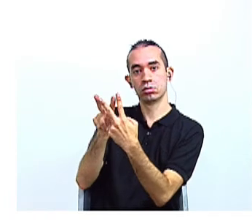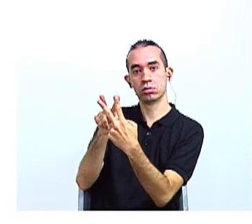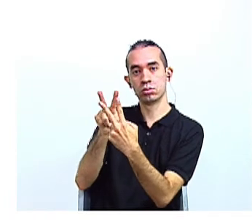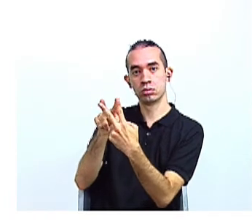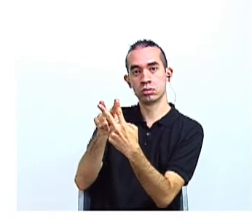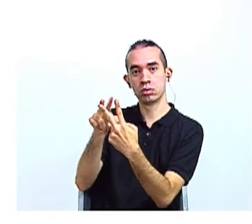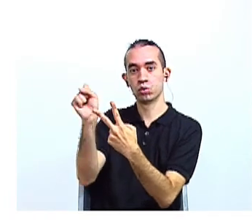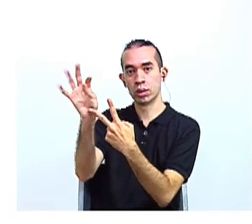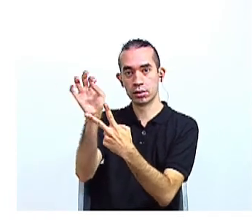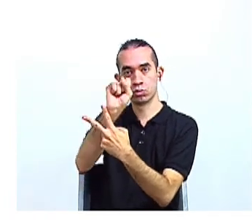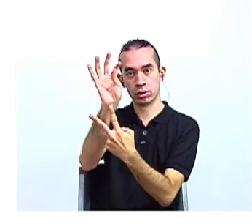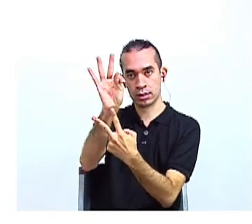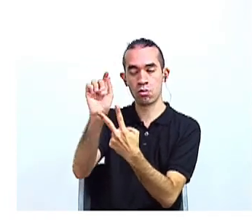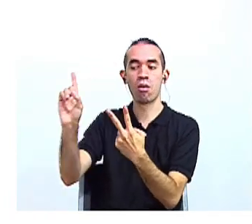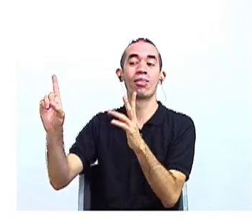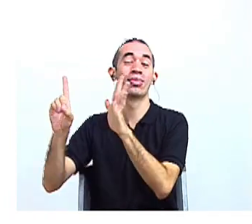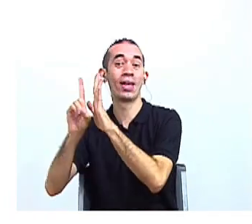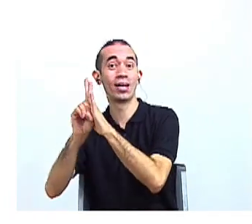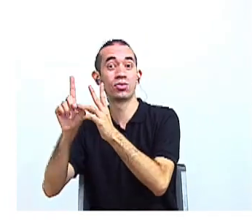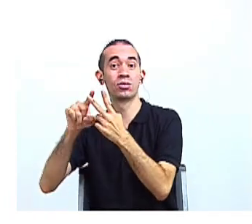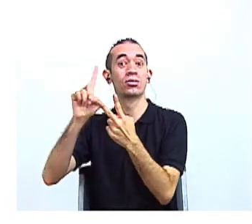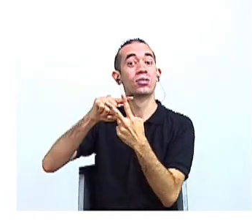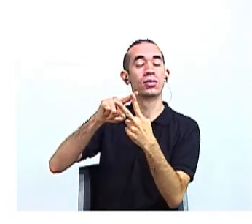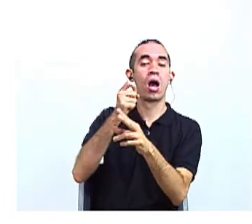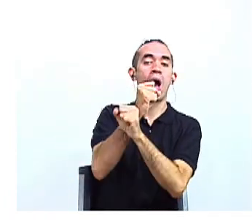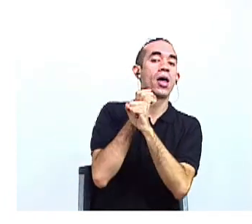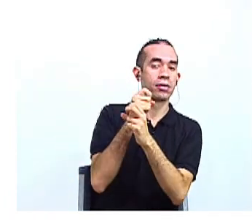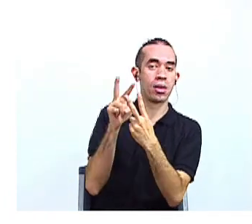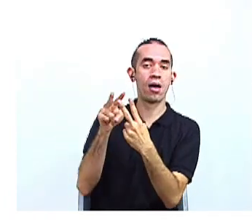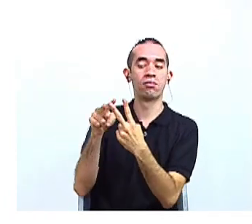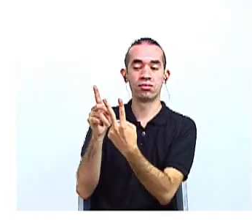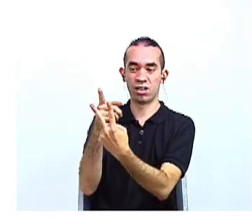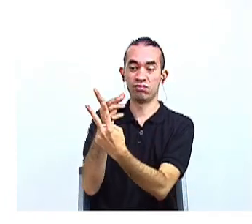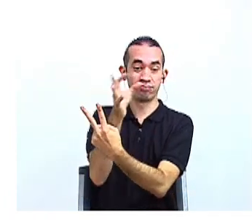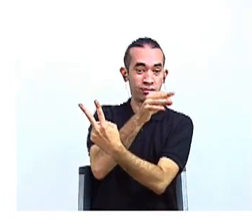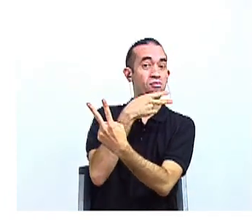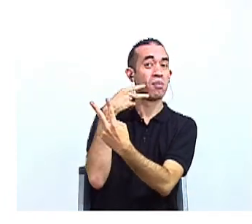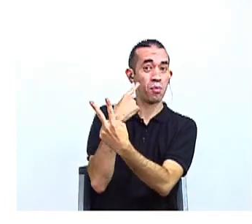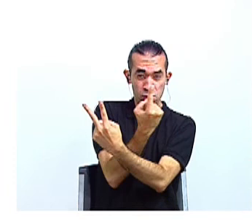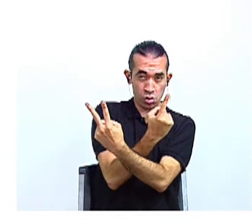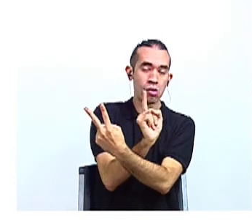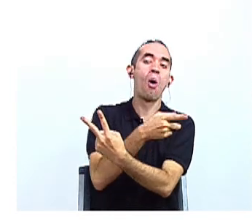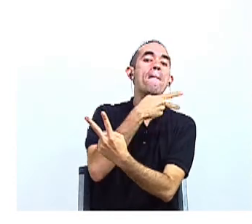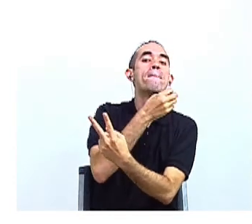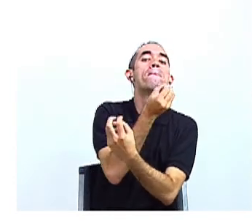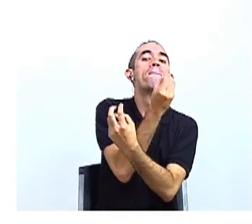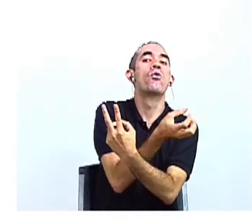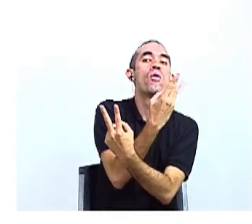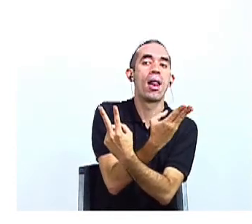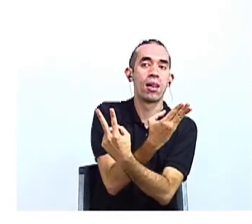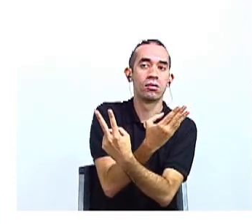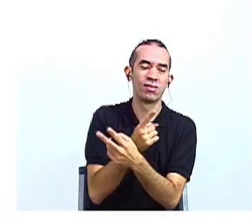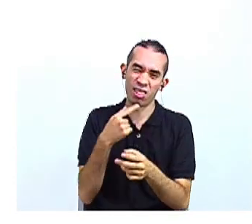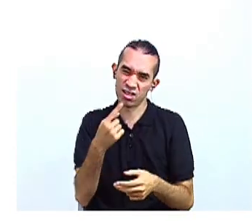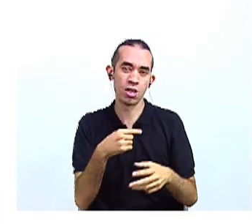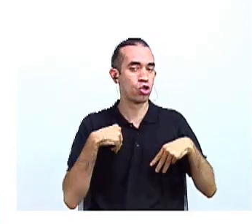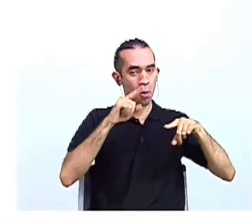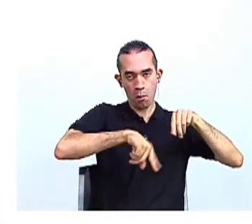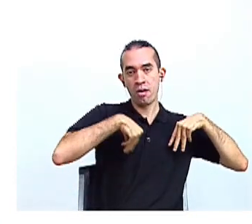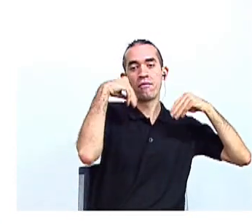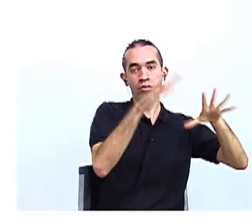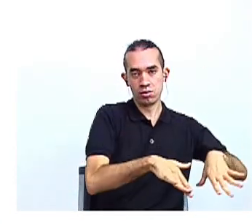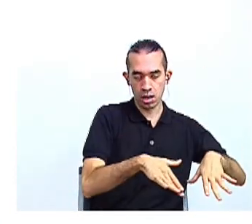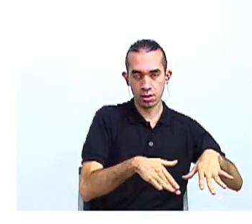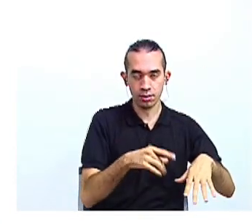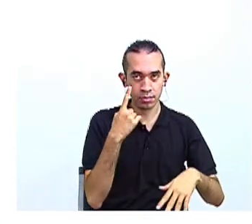¿ven? Los derechos y garantías. En este caso, el verbo debe ir en plural. Son irrenunciables. Claro, están en